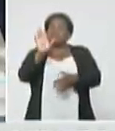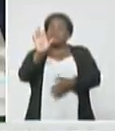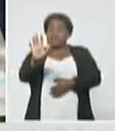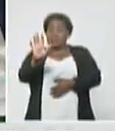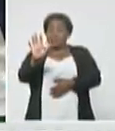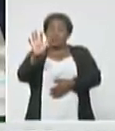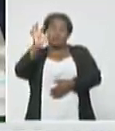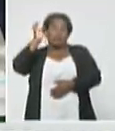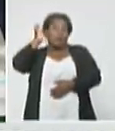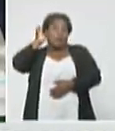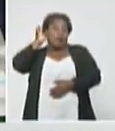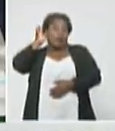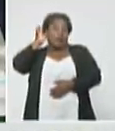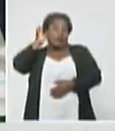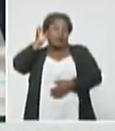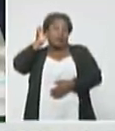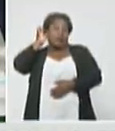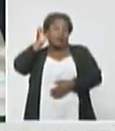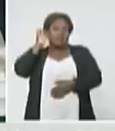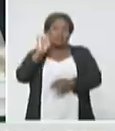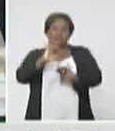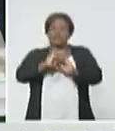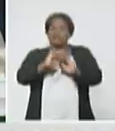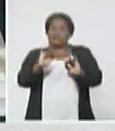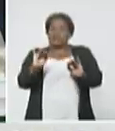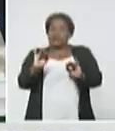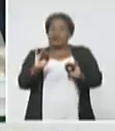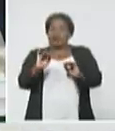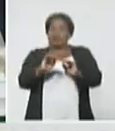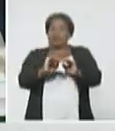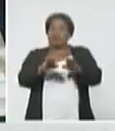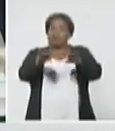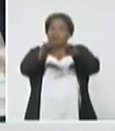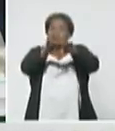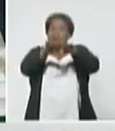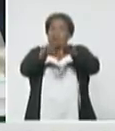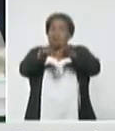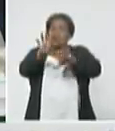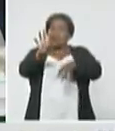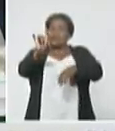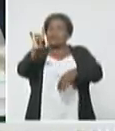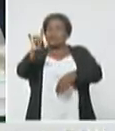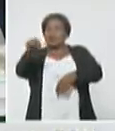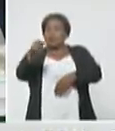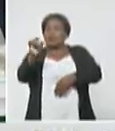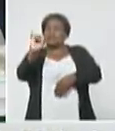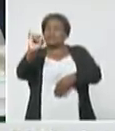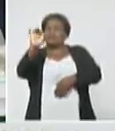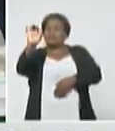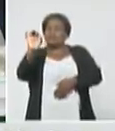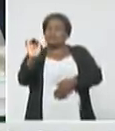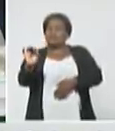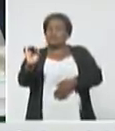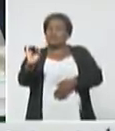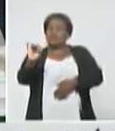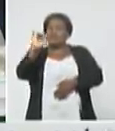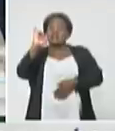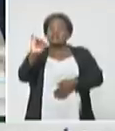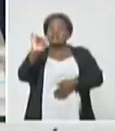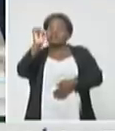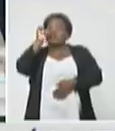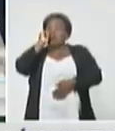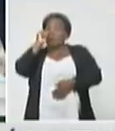femenino ya obtienen la posición de un 49,6%, 6 del masculino y